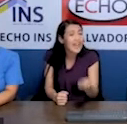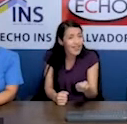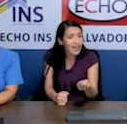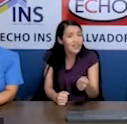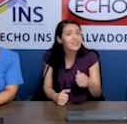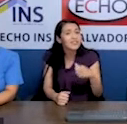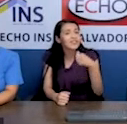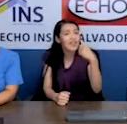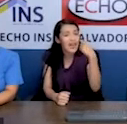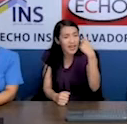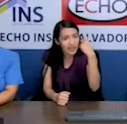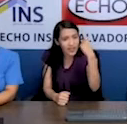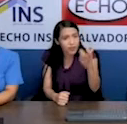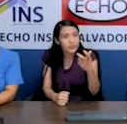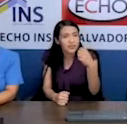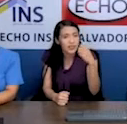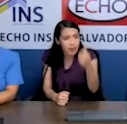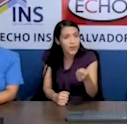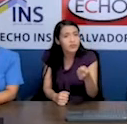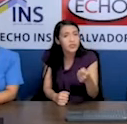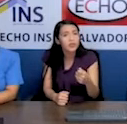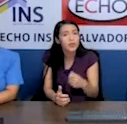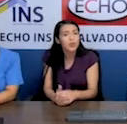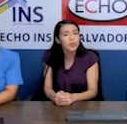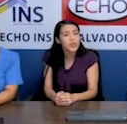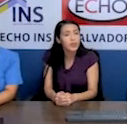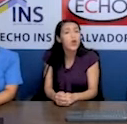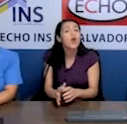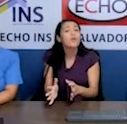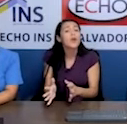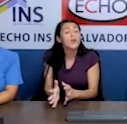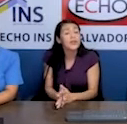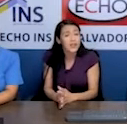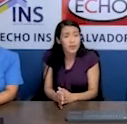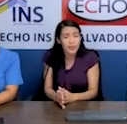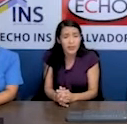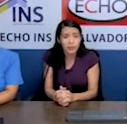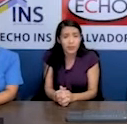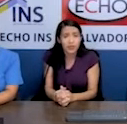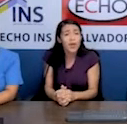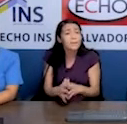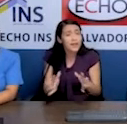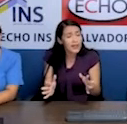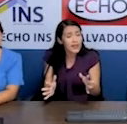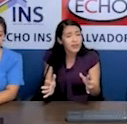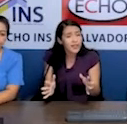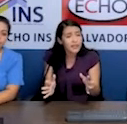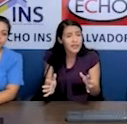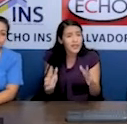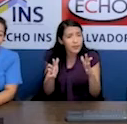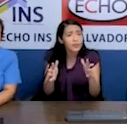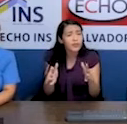fármacos de entrada, ya sea la dosis si es para un síndrome convulsivo o para un estado epiléptico. Valga